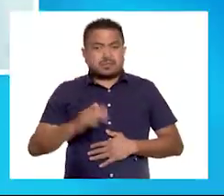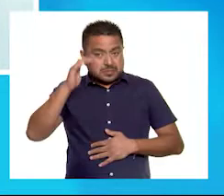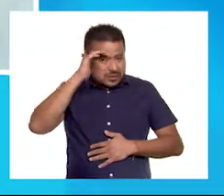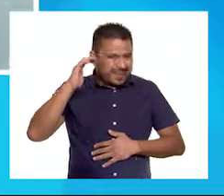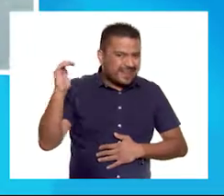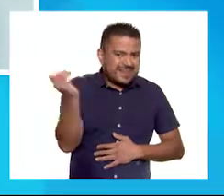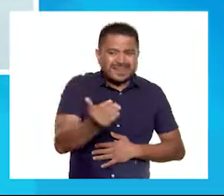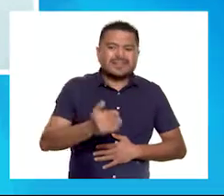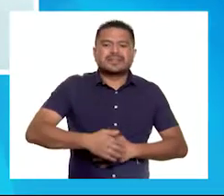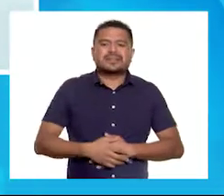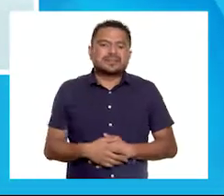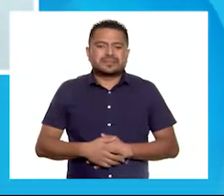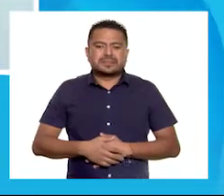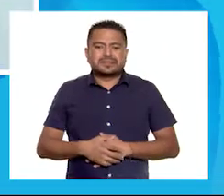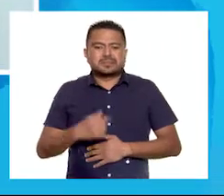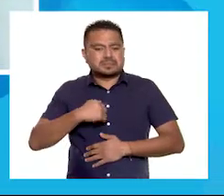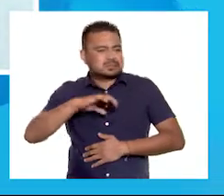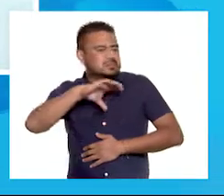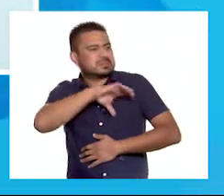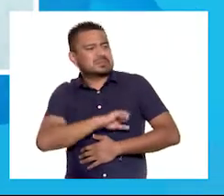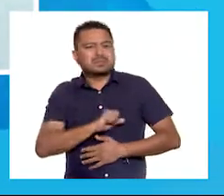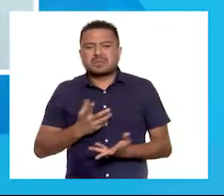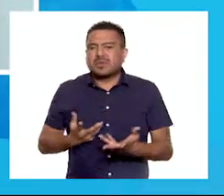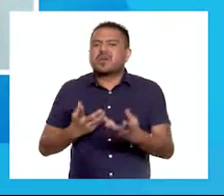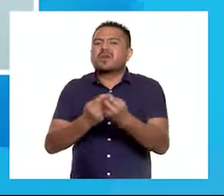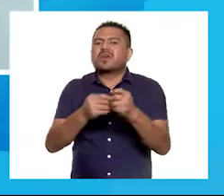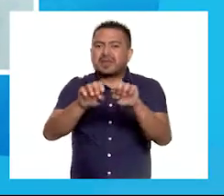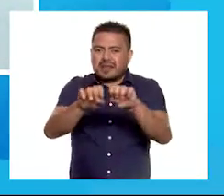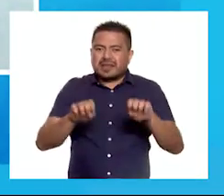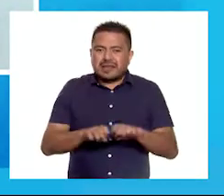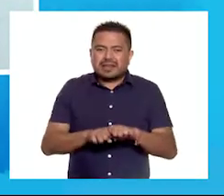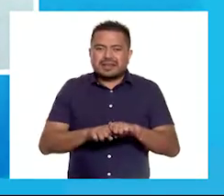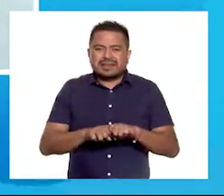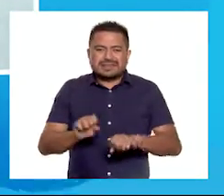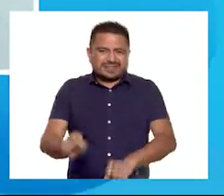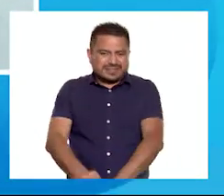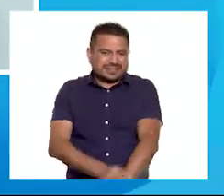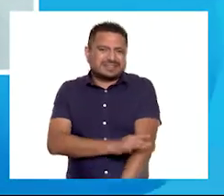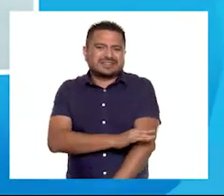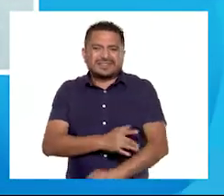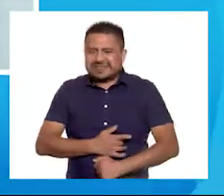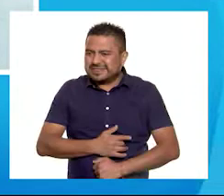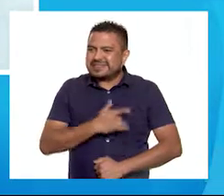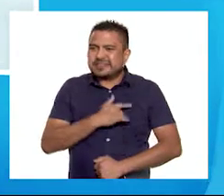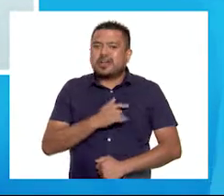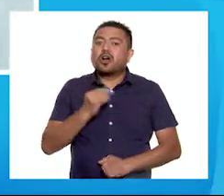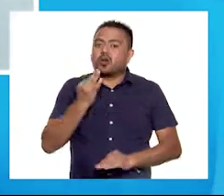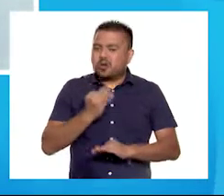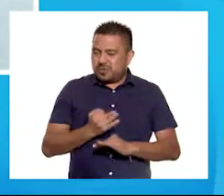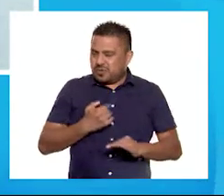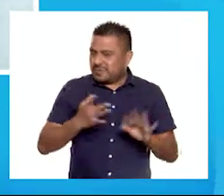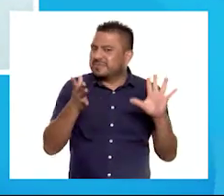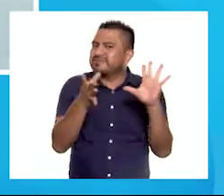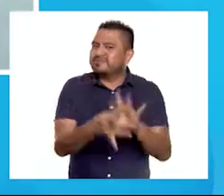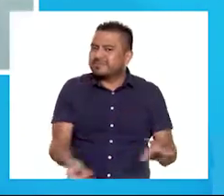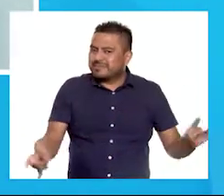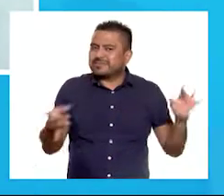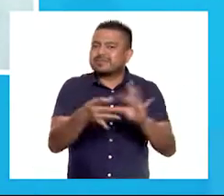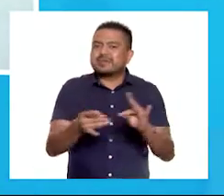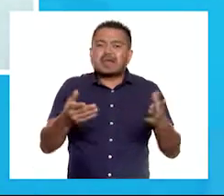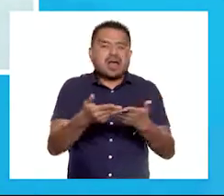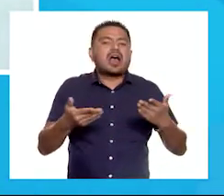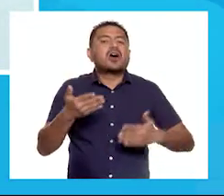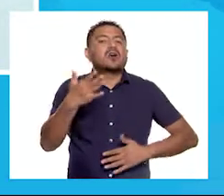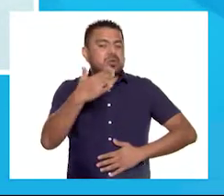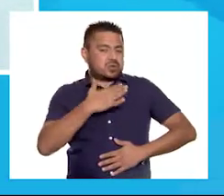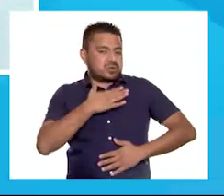Hola. Me encanta ser parte de este equipo de socioemocional. Les voy a contar, pero ahora la que